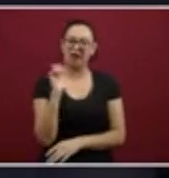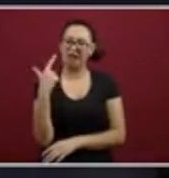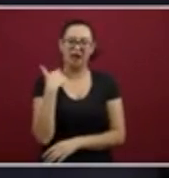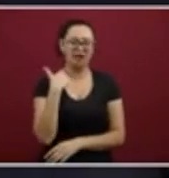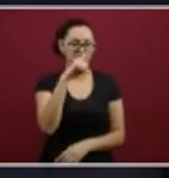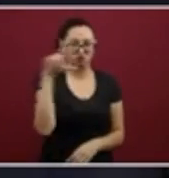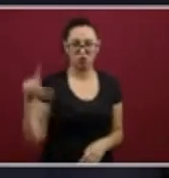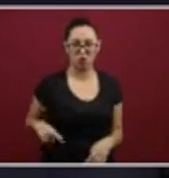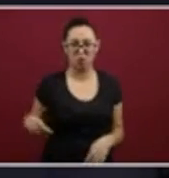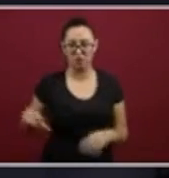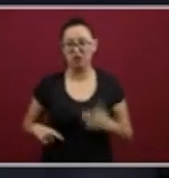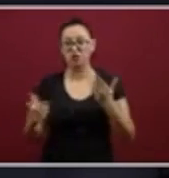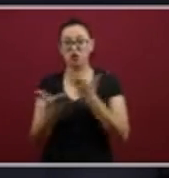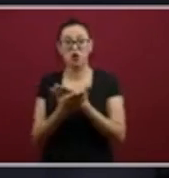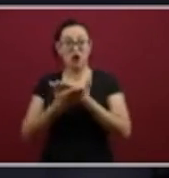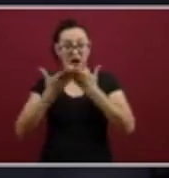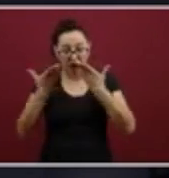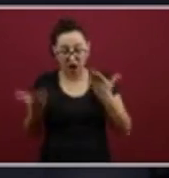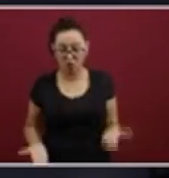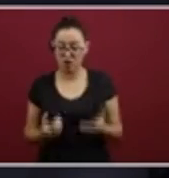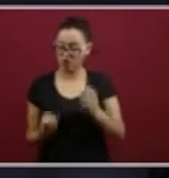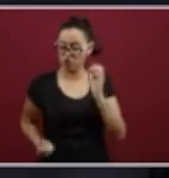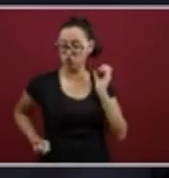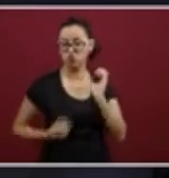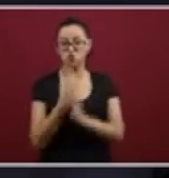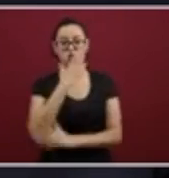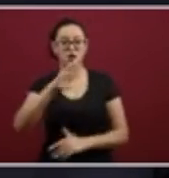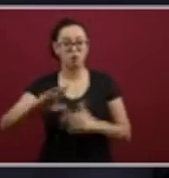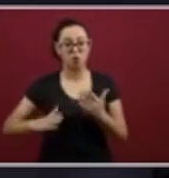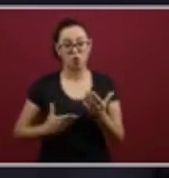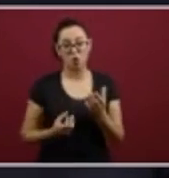tiene el propósito de eliminar estos fondos,